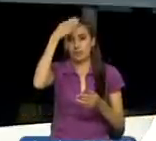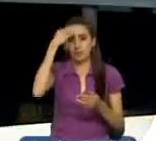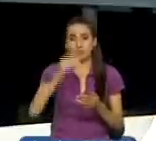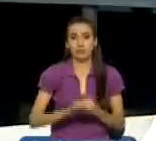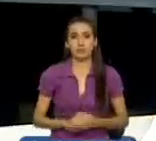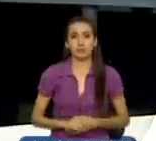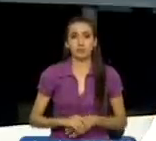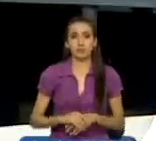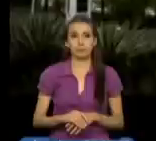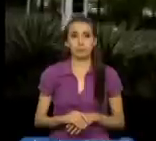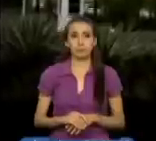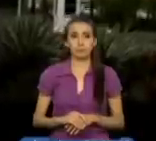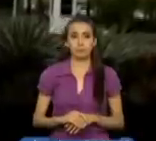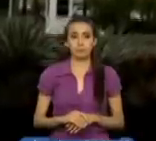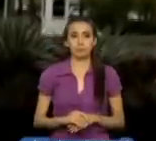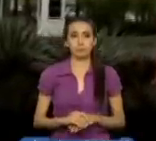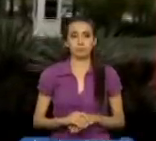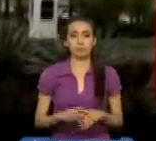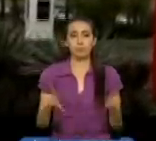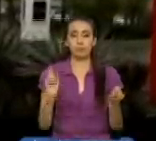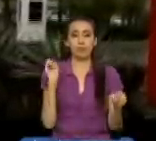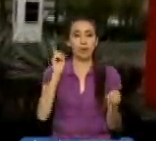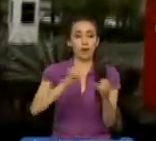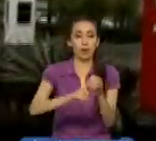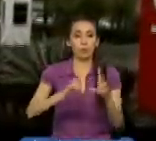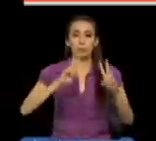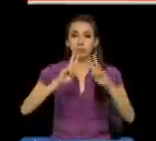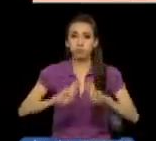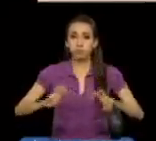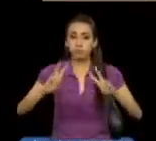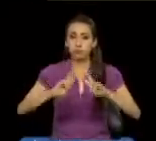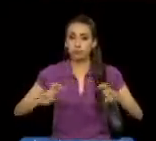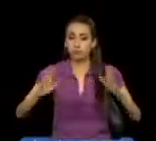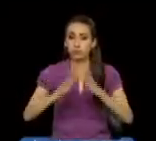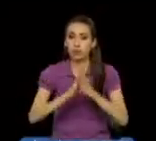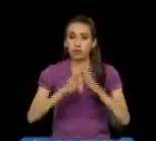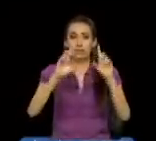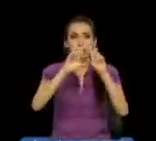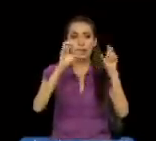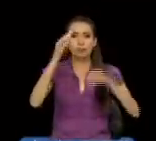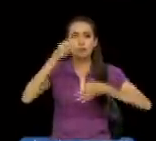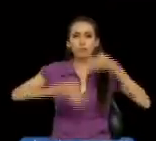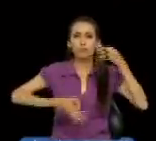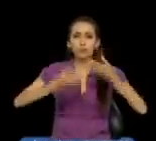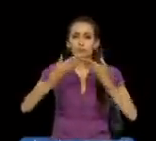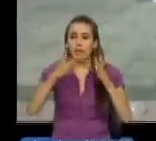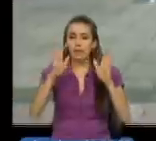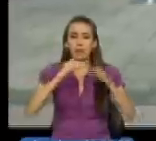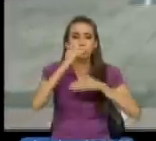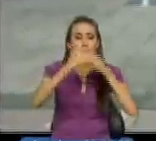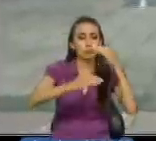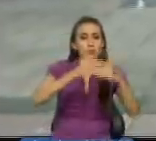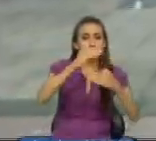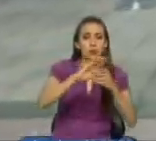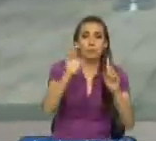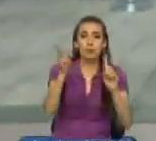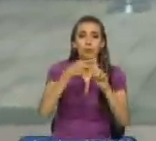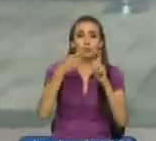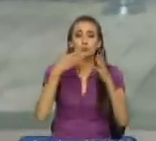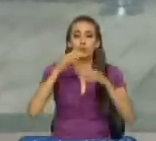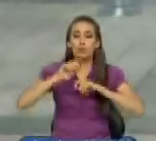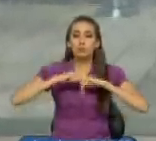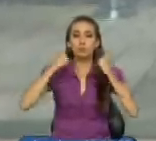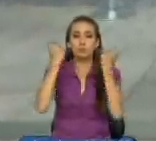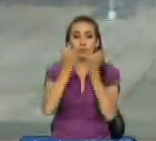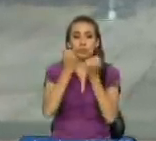Jorge glas como parte de las investigaciones en el caso odebrecht la fiscalía abrió varios procesos Uno de ellos es el de asociación